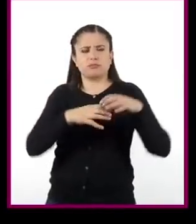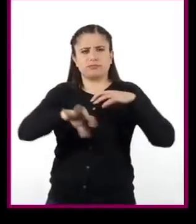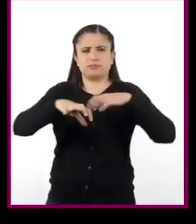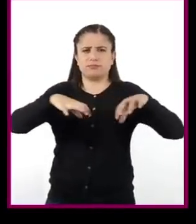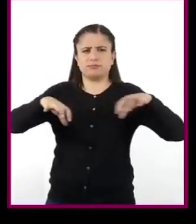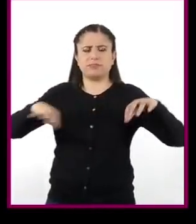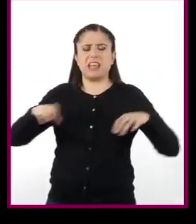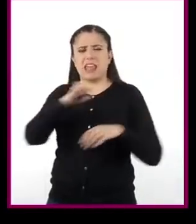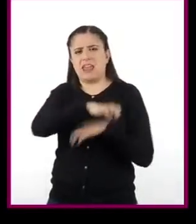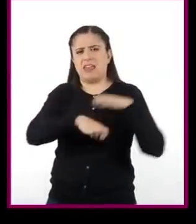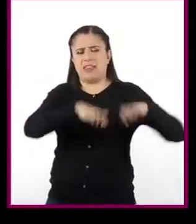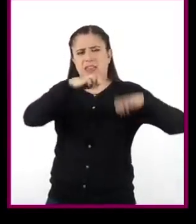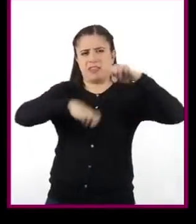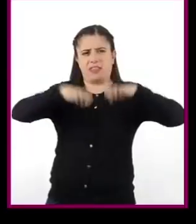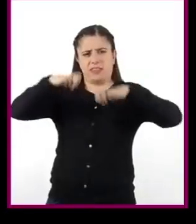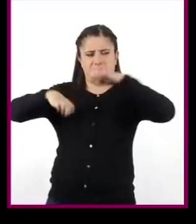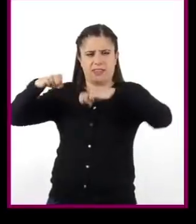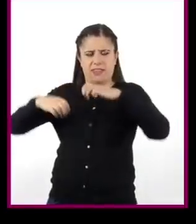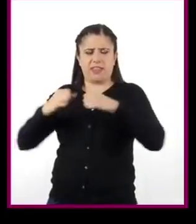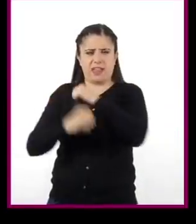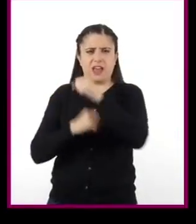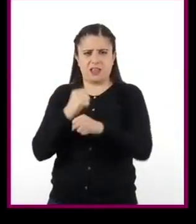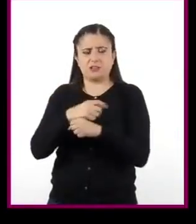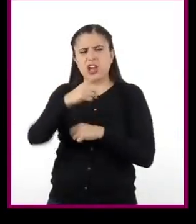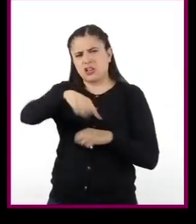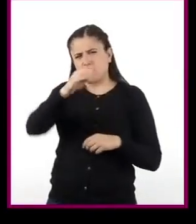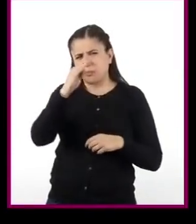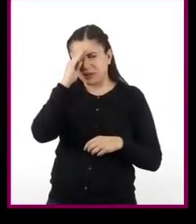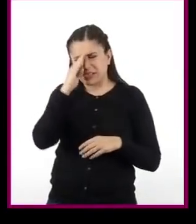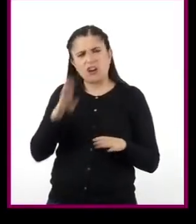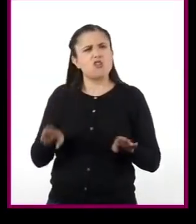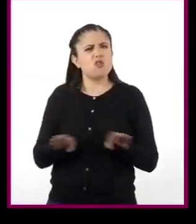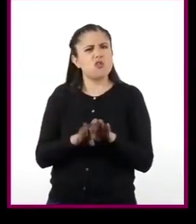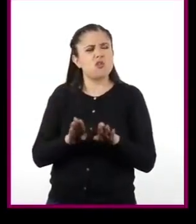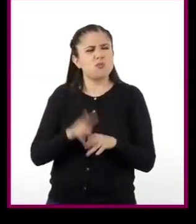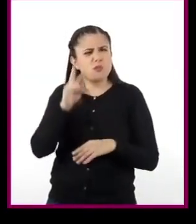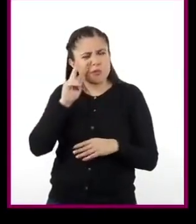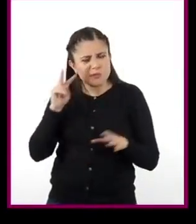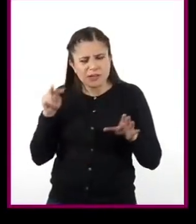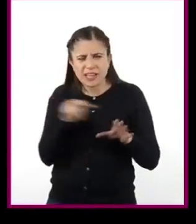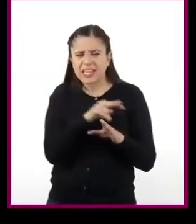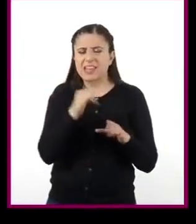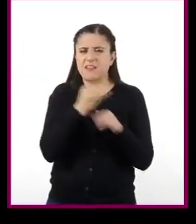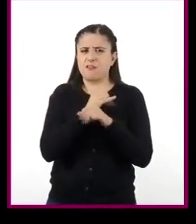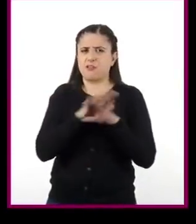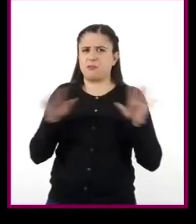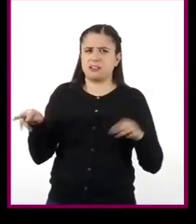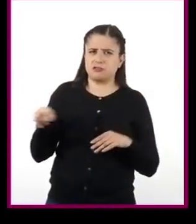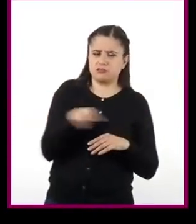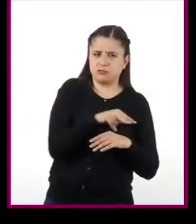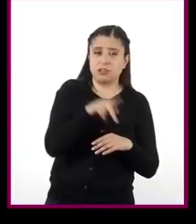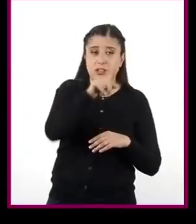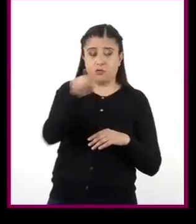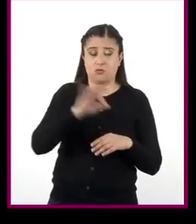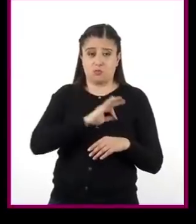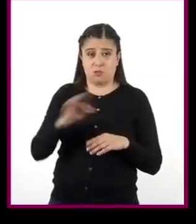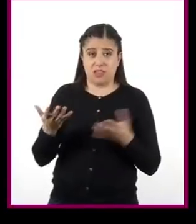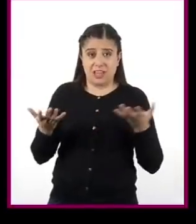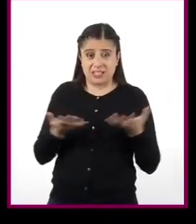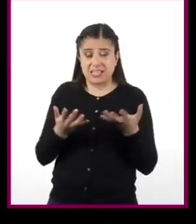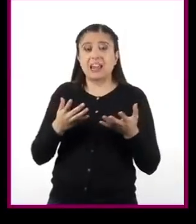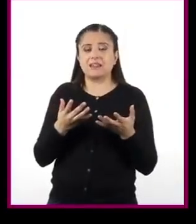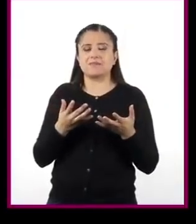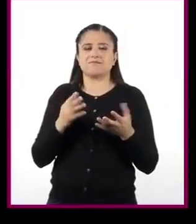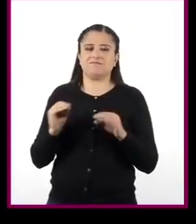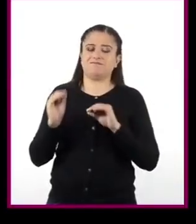las edades, ¿verdad? Ahora lo que nos falta es pensar cómo visualizar toda esta información. Y para poder lograrlo vamos a